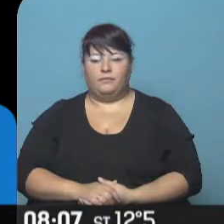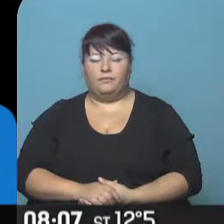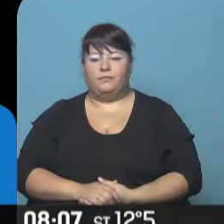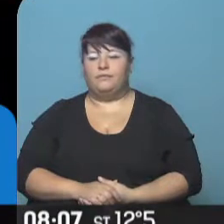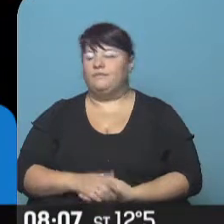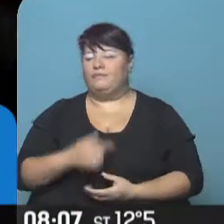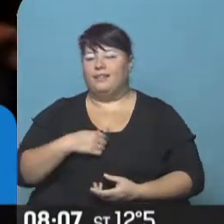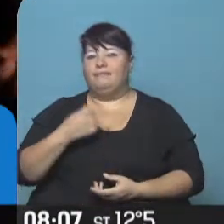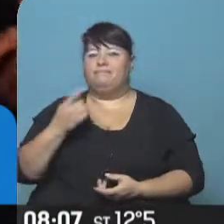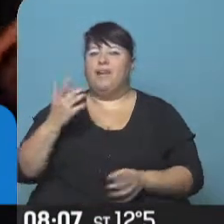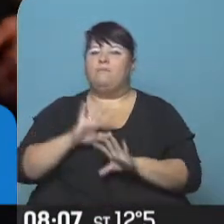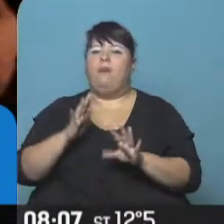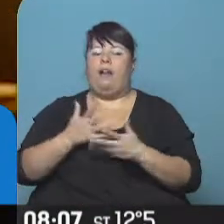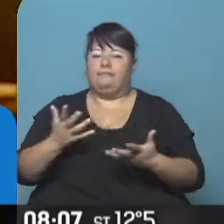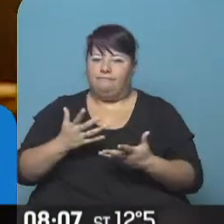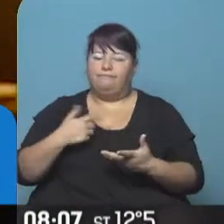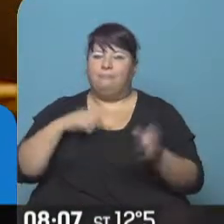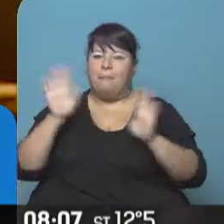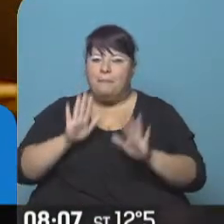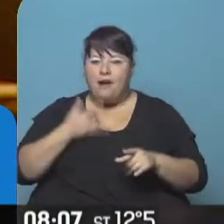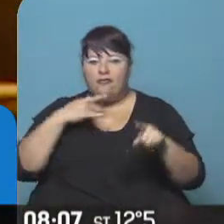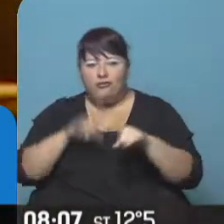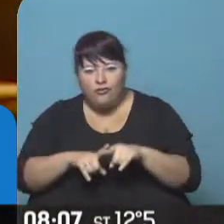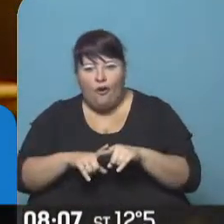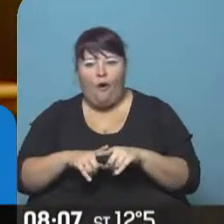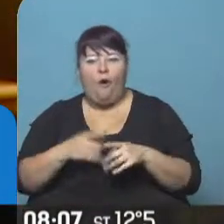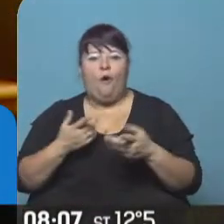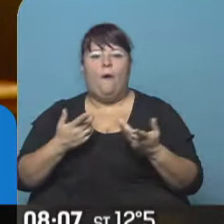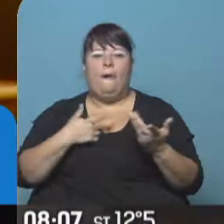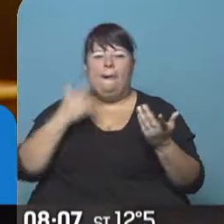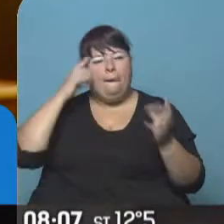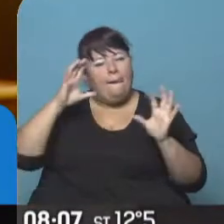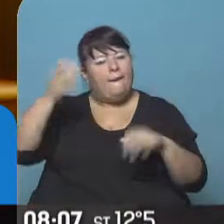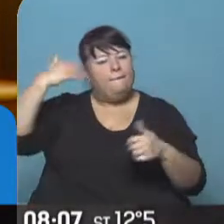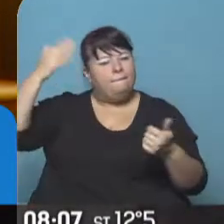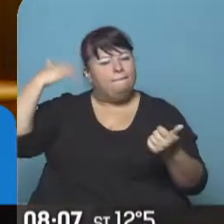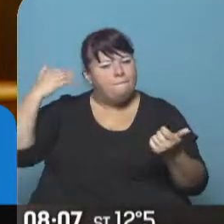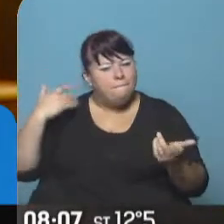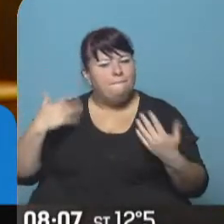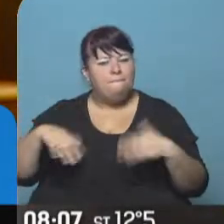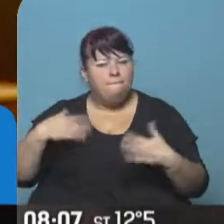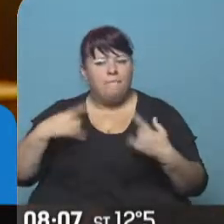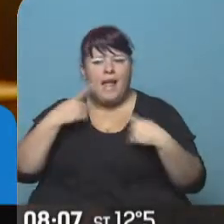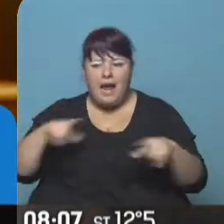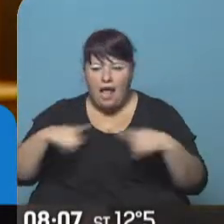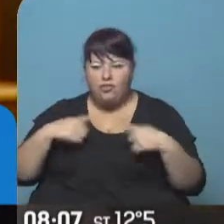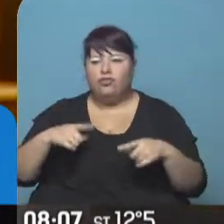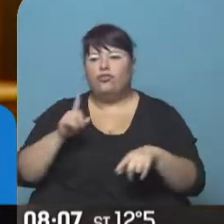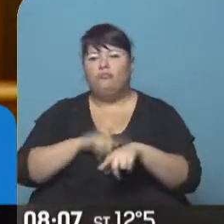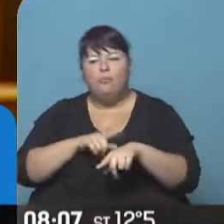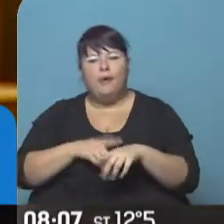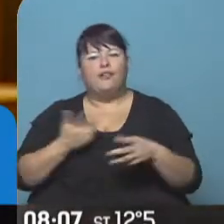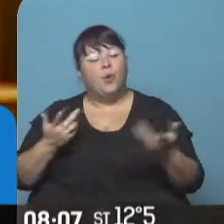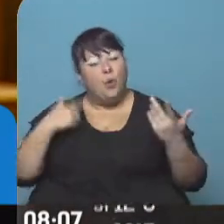Cae la ficha cuando empezás a preparar el show, o sea, a recordar tantas canciones y tantos momentos,